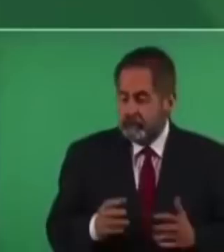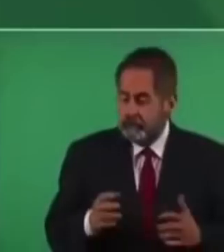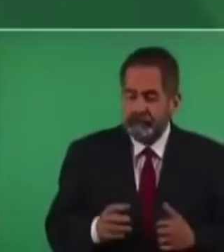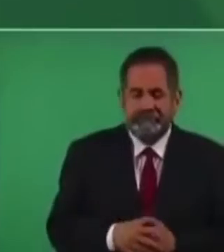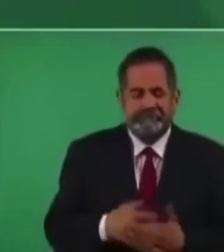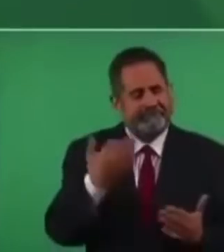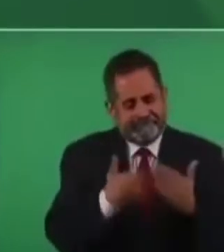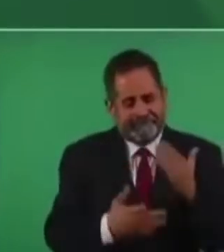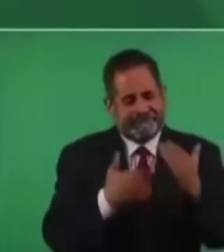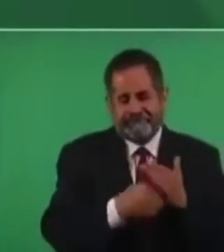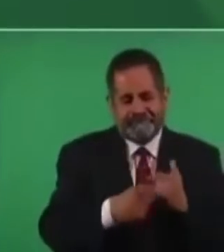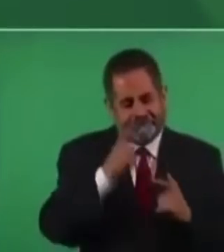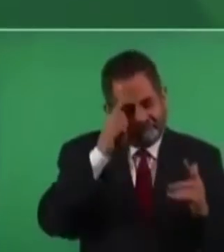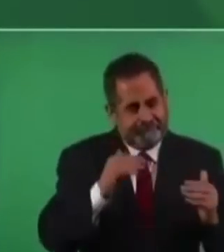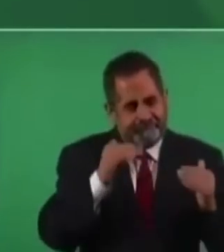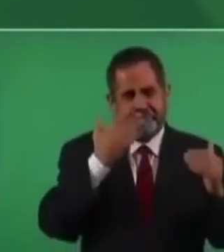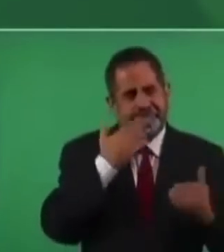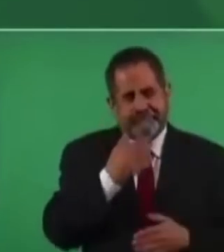de falta